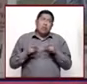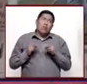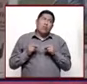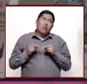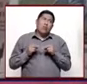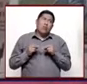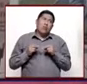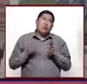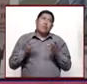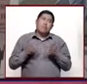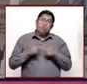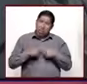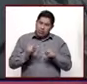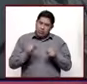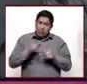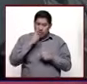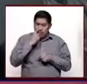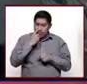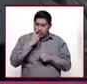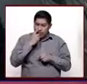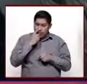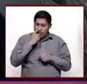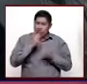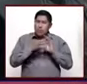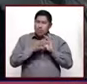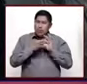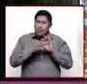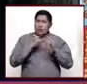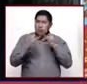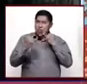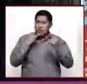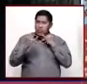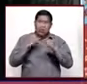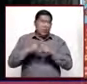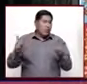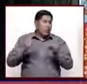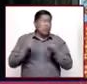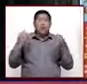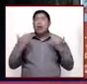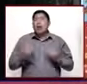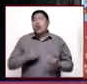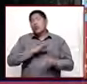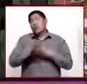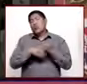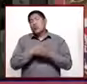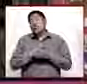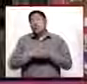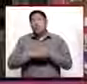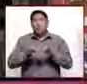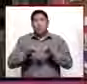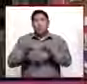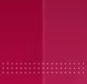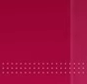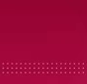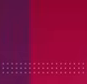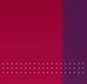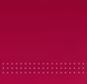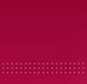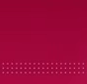No va a dejar de existir, como decíamos, la prensa escrita, la redacción, la manera de informar es diferente, pero ahora todo va a ser digitalizado. Ya